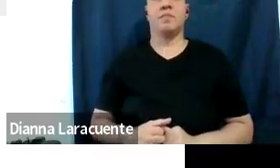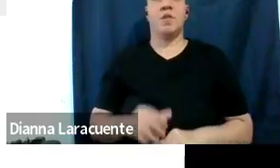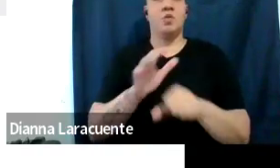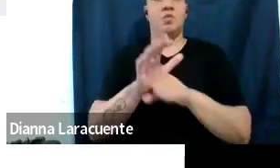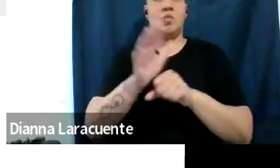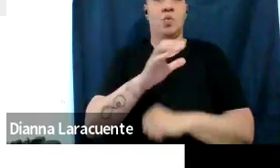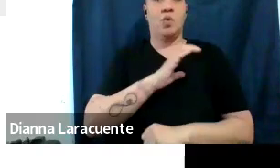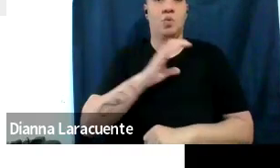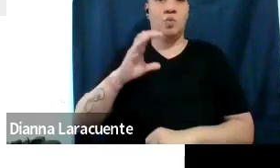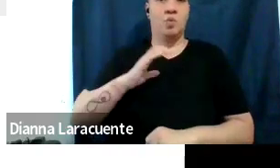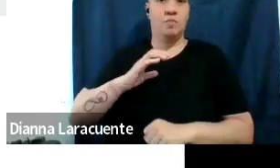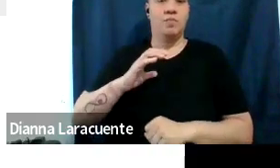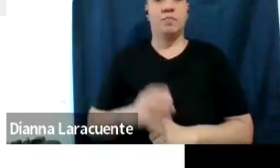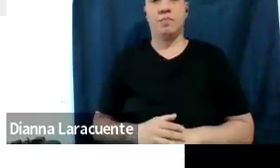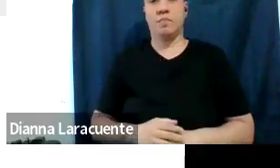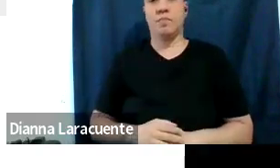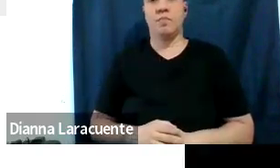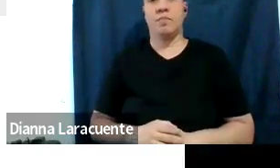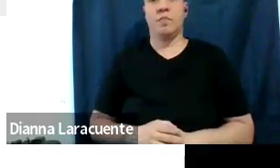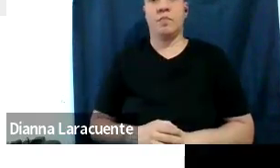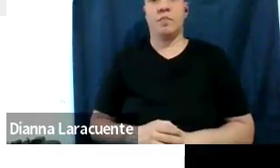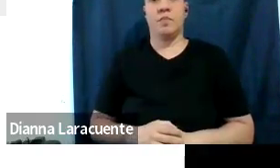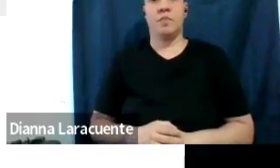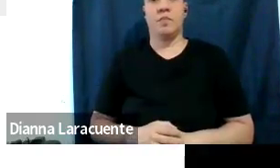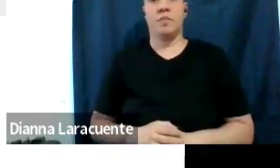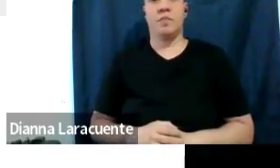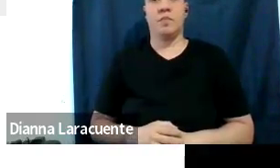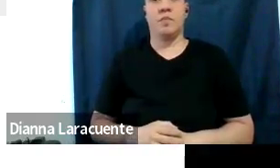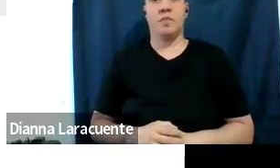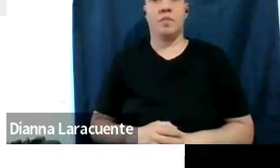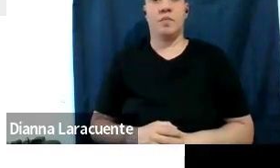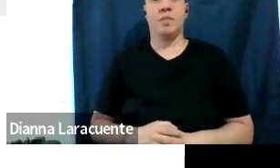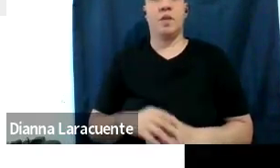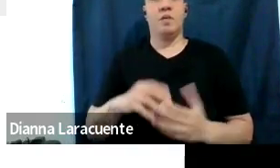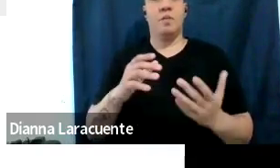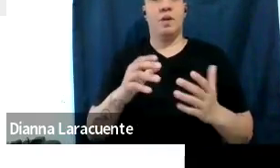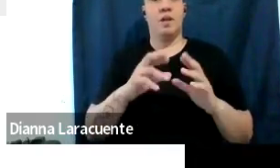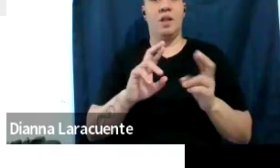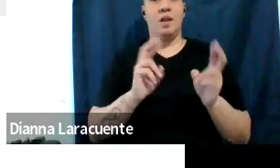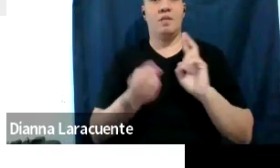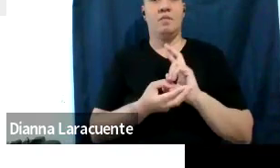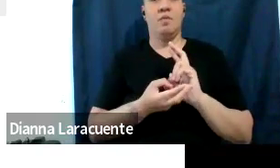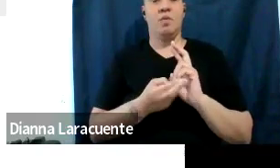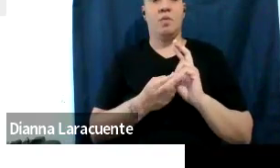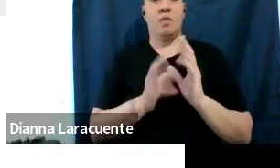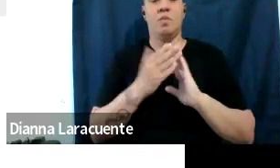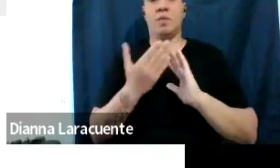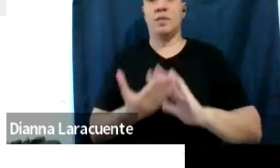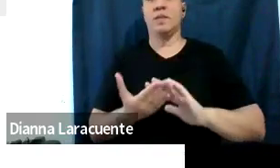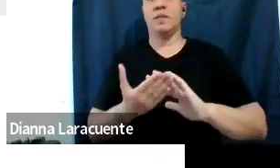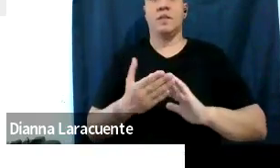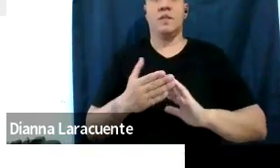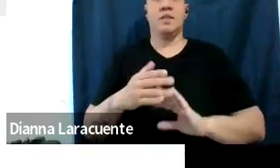Congreso restringiendo, recortando y achicando la reforma, convirtiese a la Cámara en una triste burla